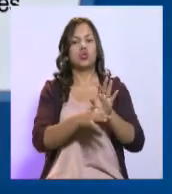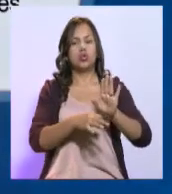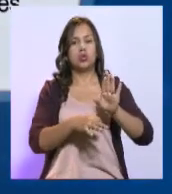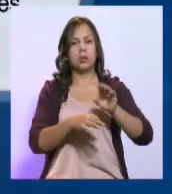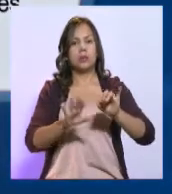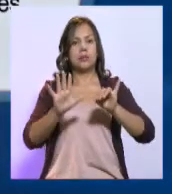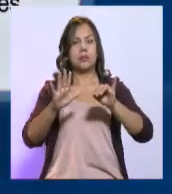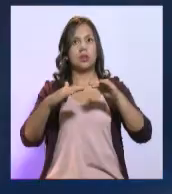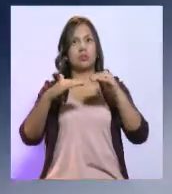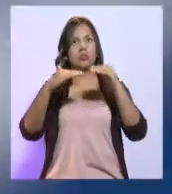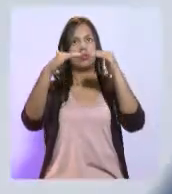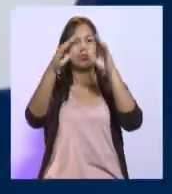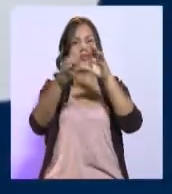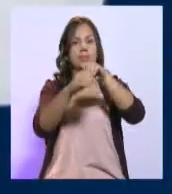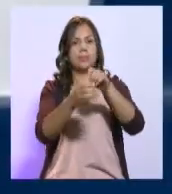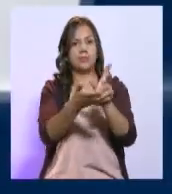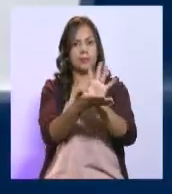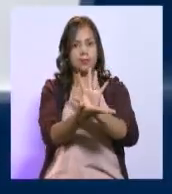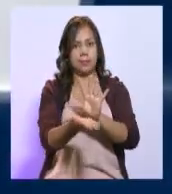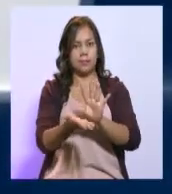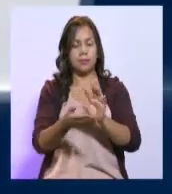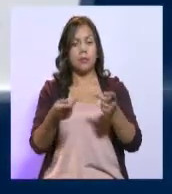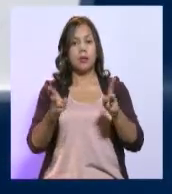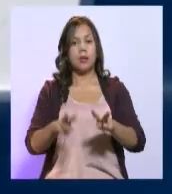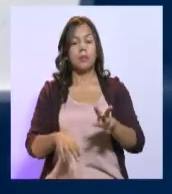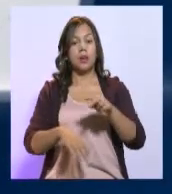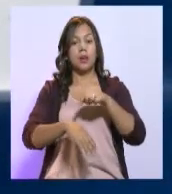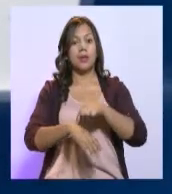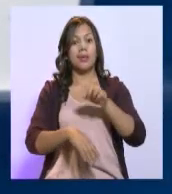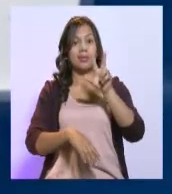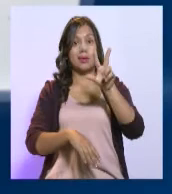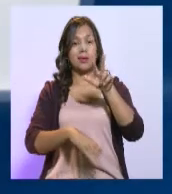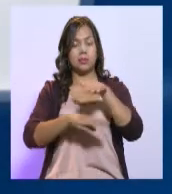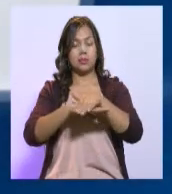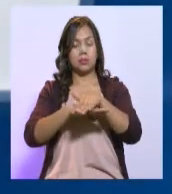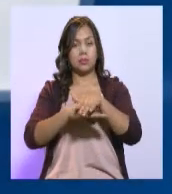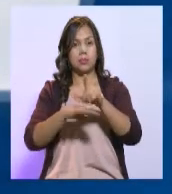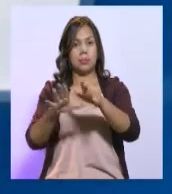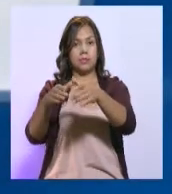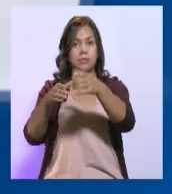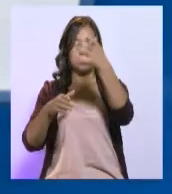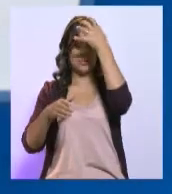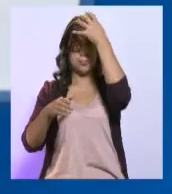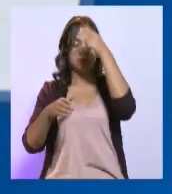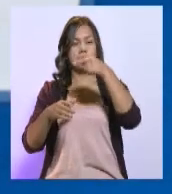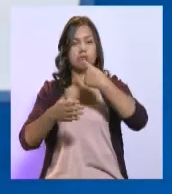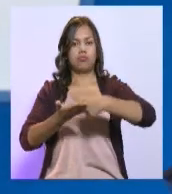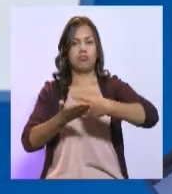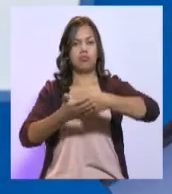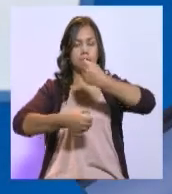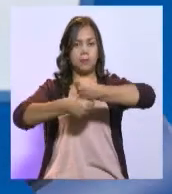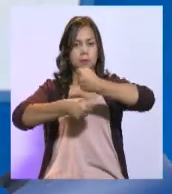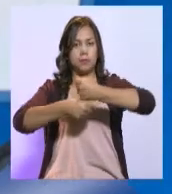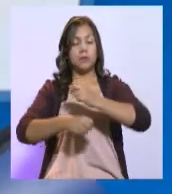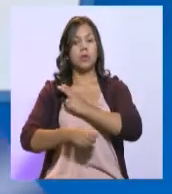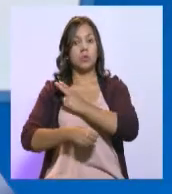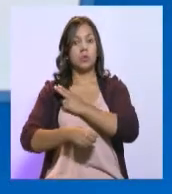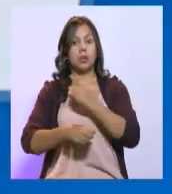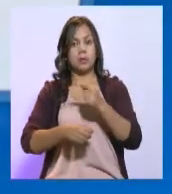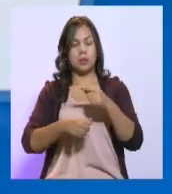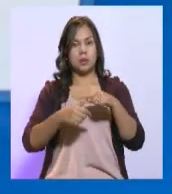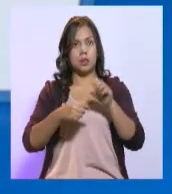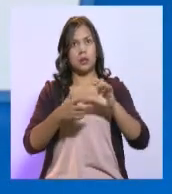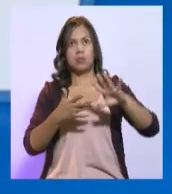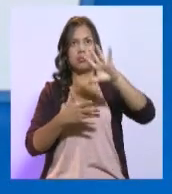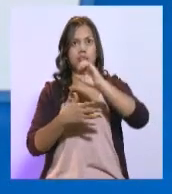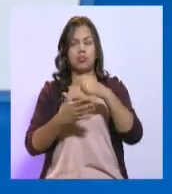piso del Palacio Legislativo. También a las 15 horas, Comisión de Educación mantiene reunión de trabajo con las universidades del